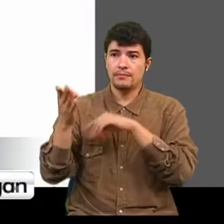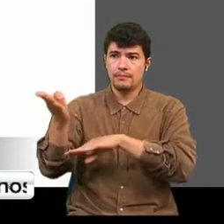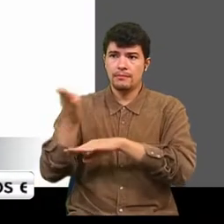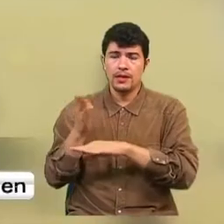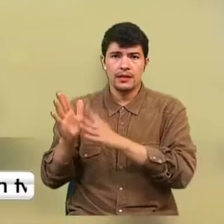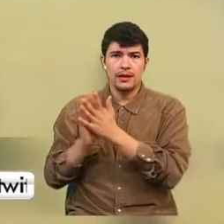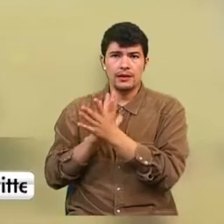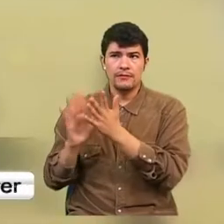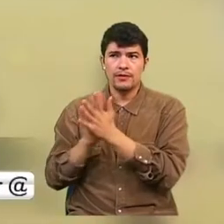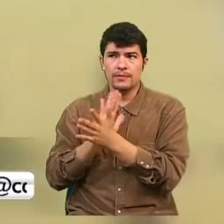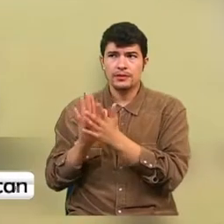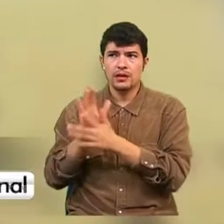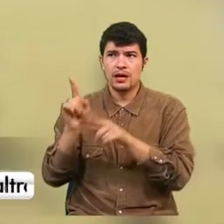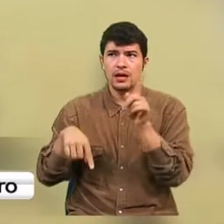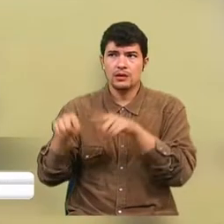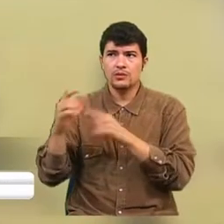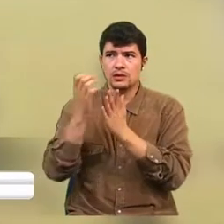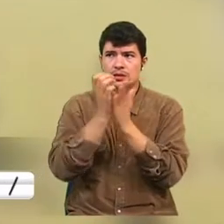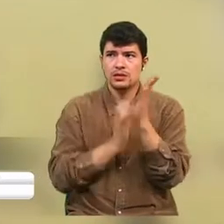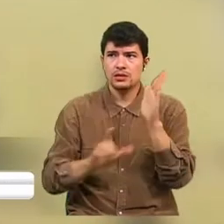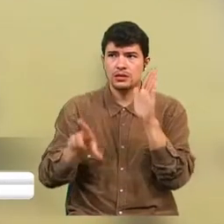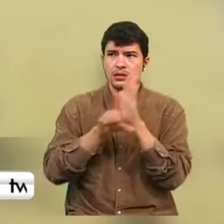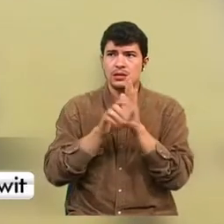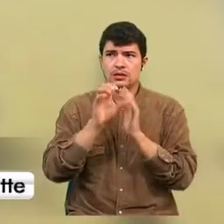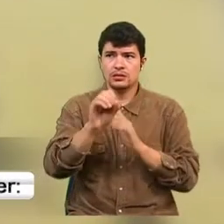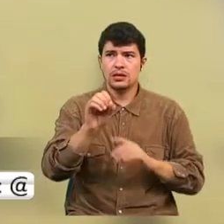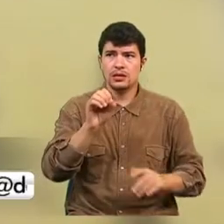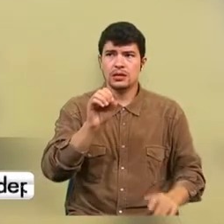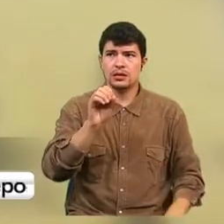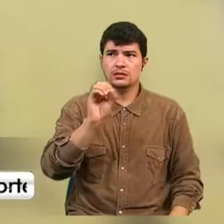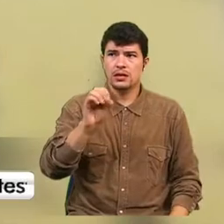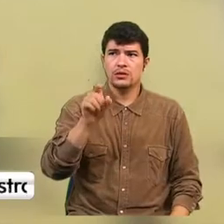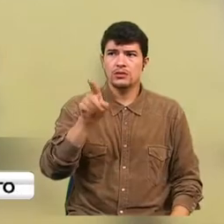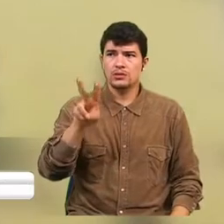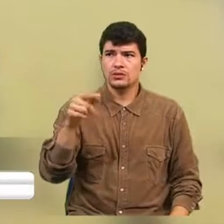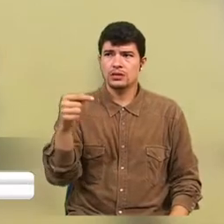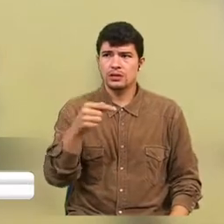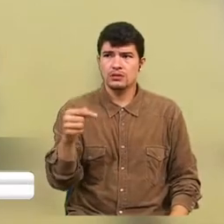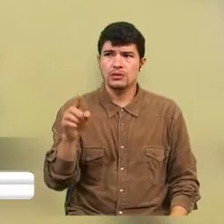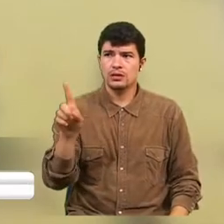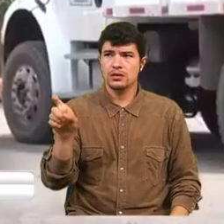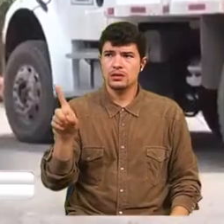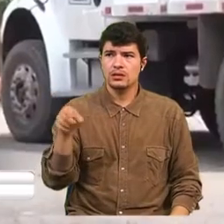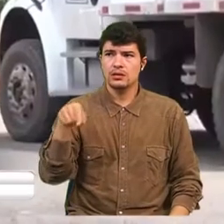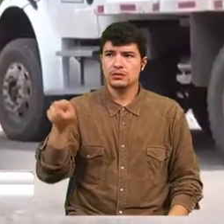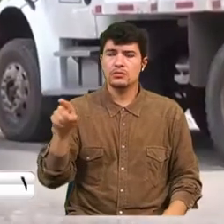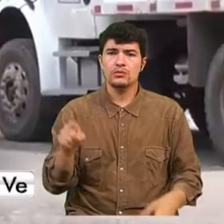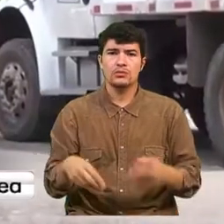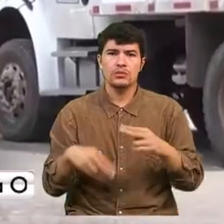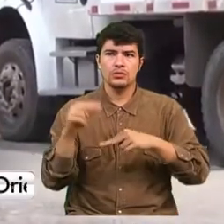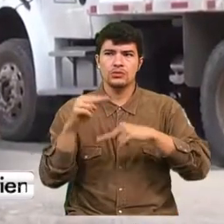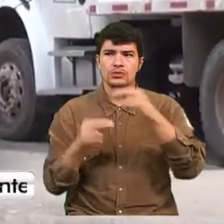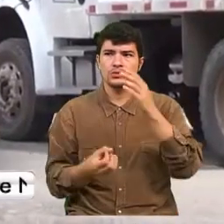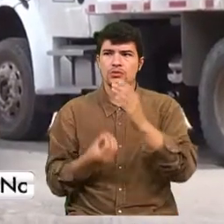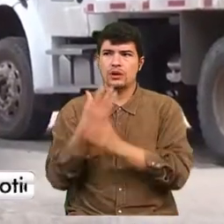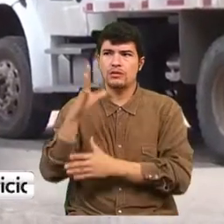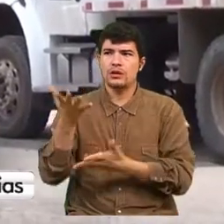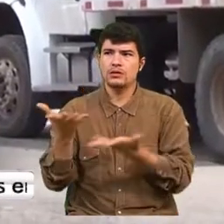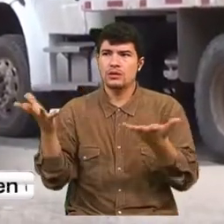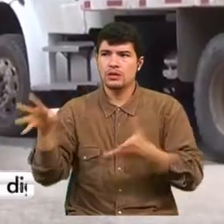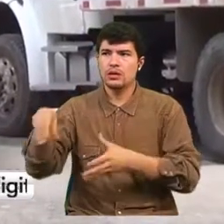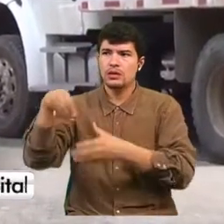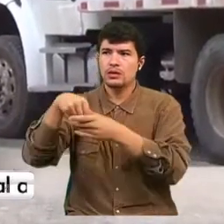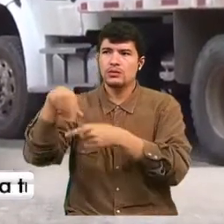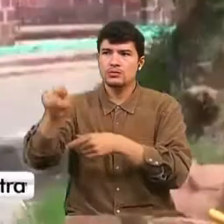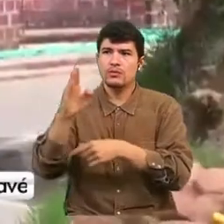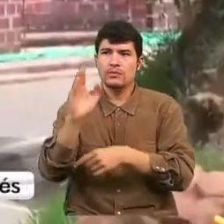solicitaban información acerca de la licencia de construcción número 012-16 en modalidad de obra nueva ubicada al ingreso del municipio